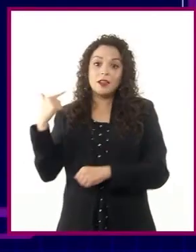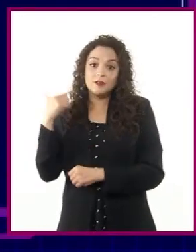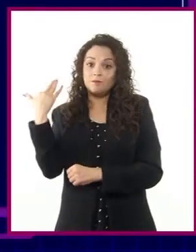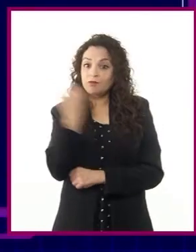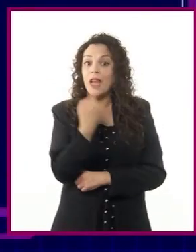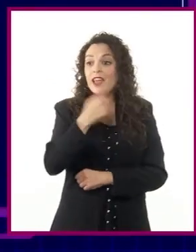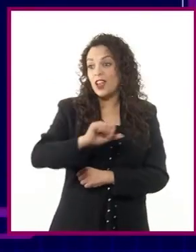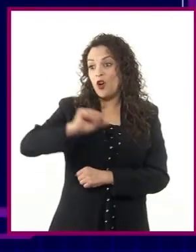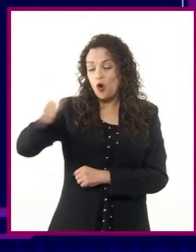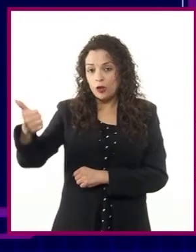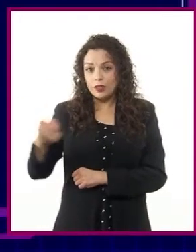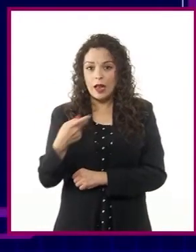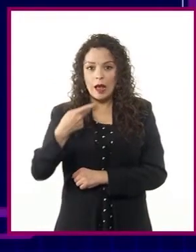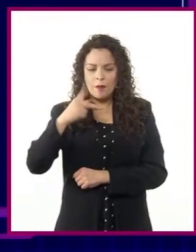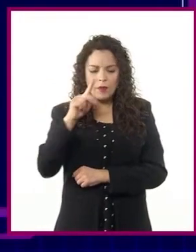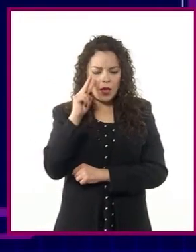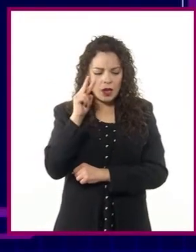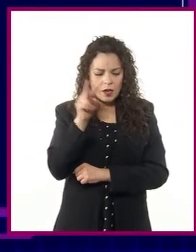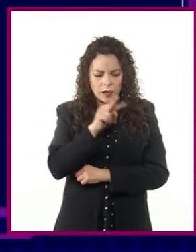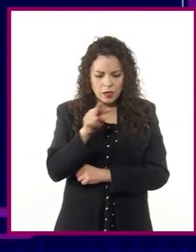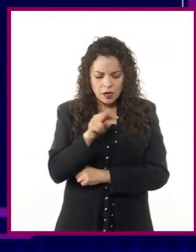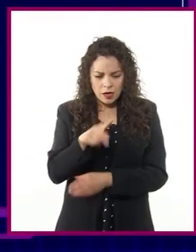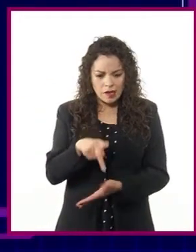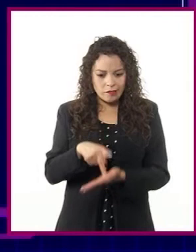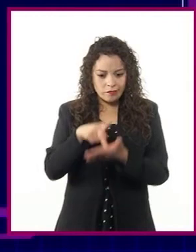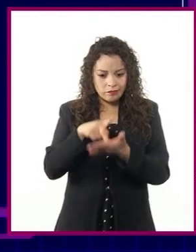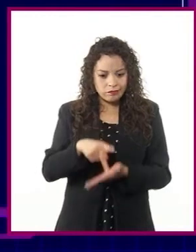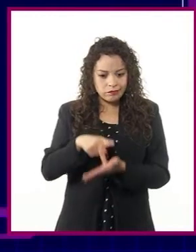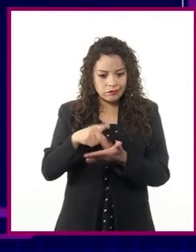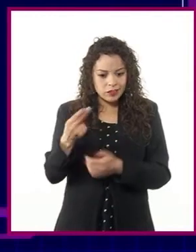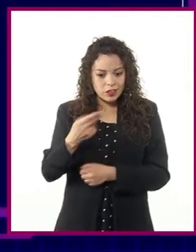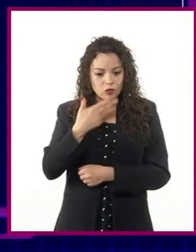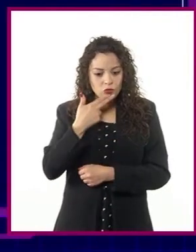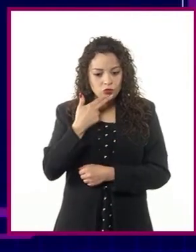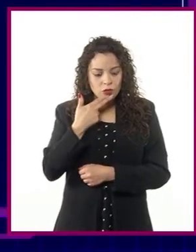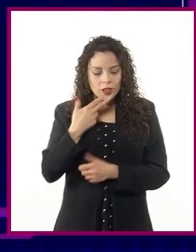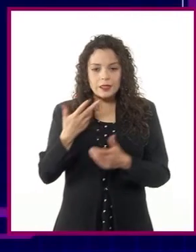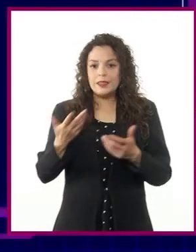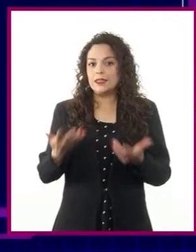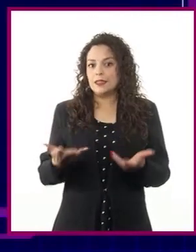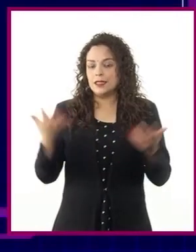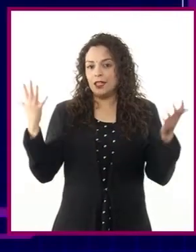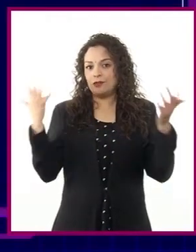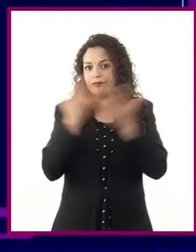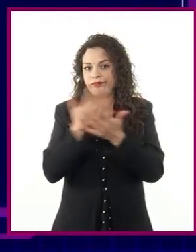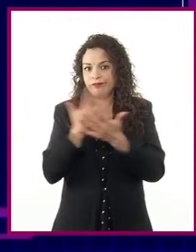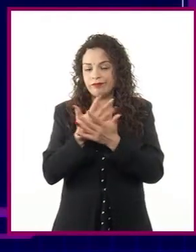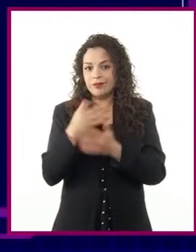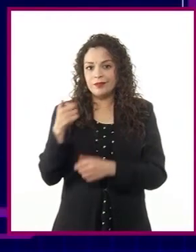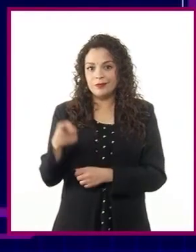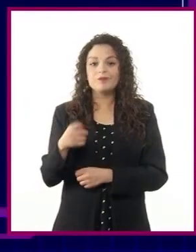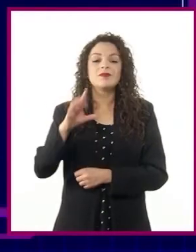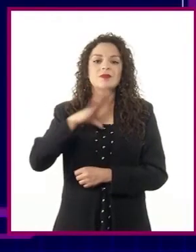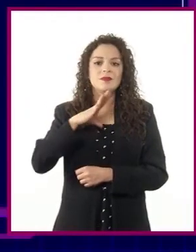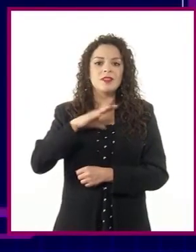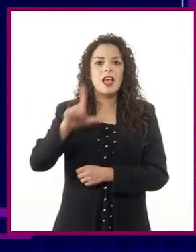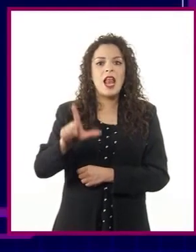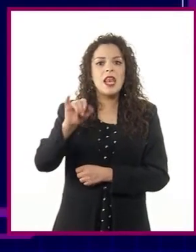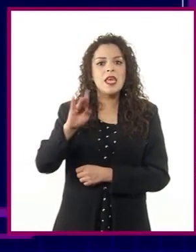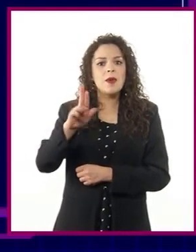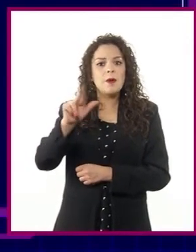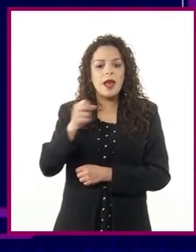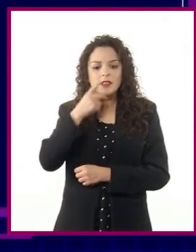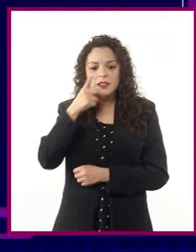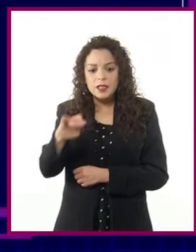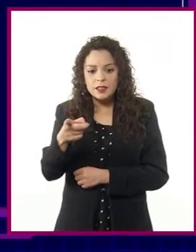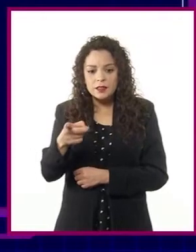otras, pero cuando observó las cantidades que debía usar, los ingredientes, estas se presentaban en libras. Decía